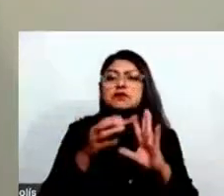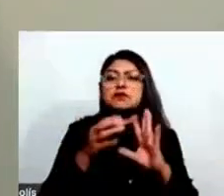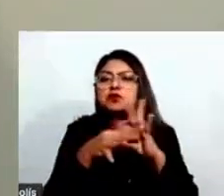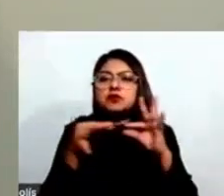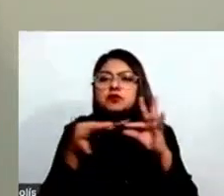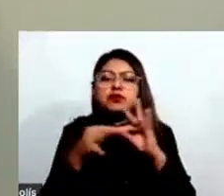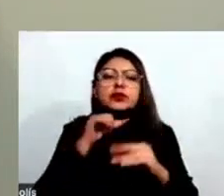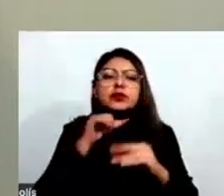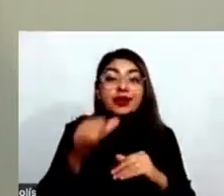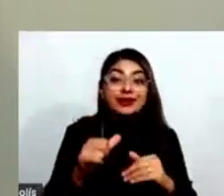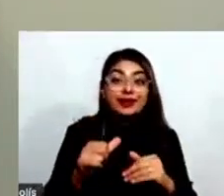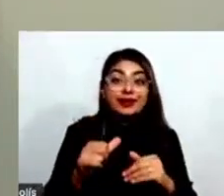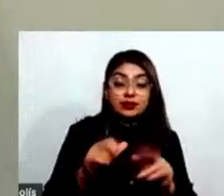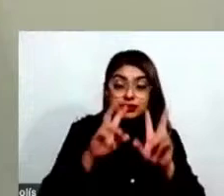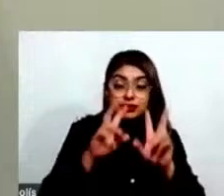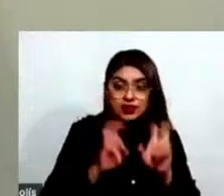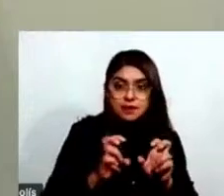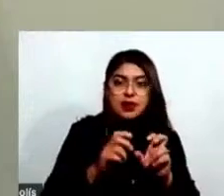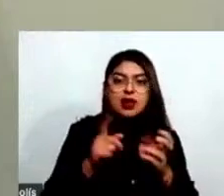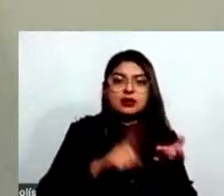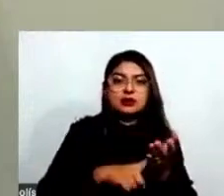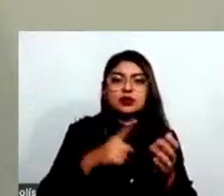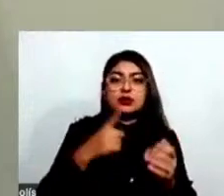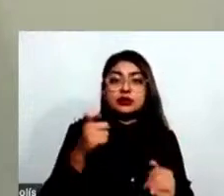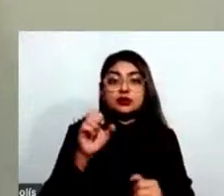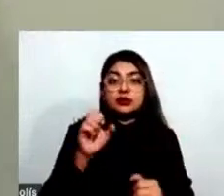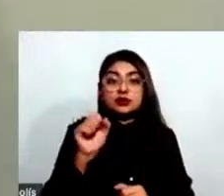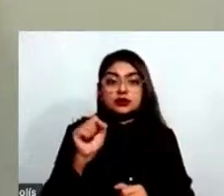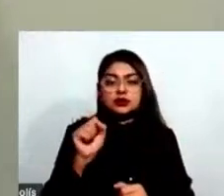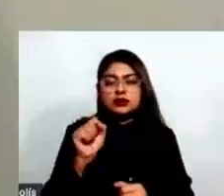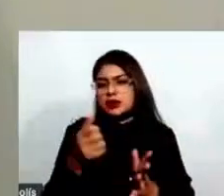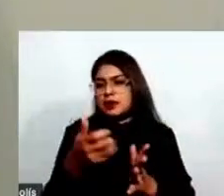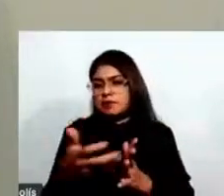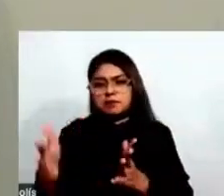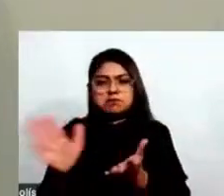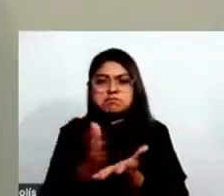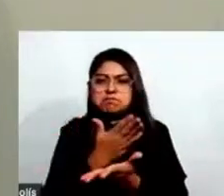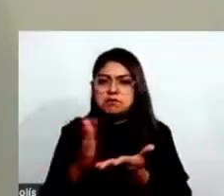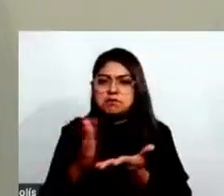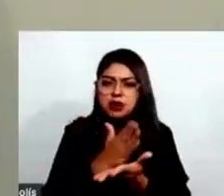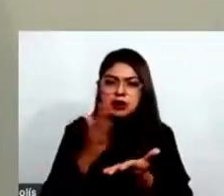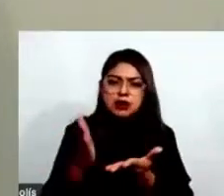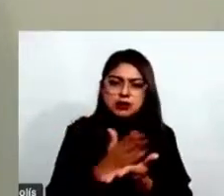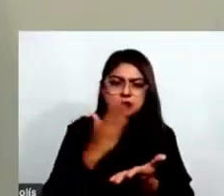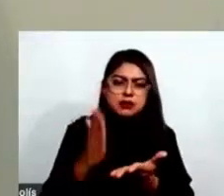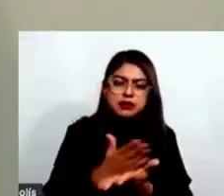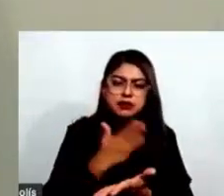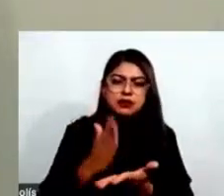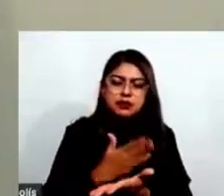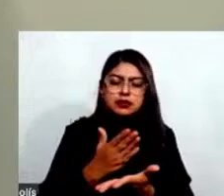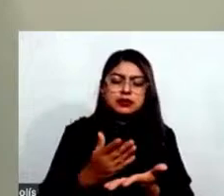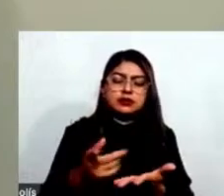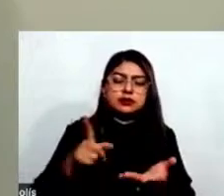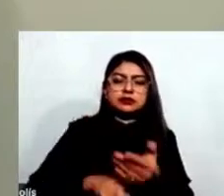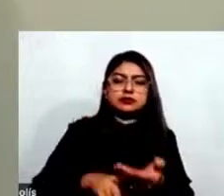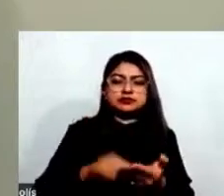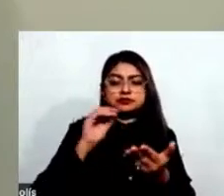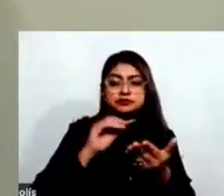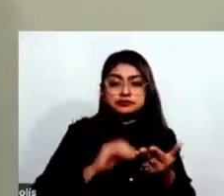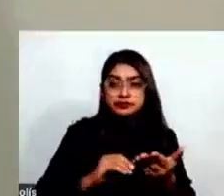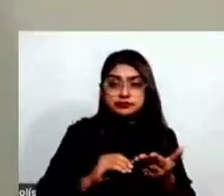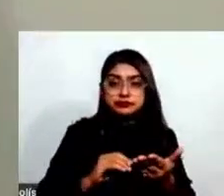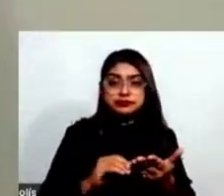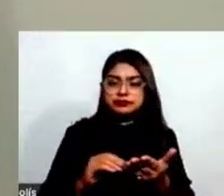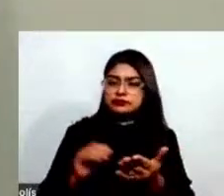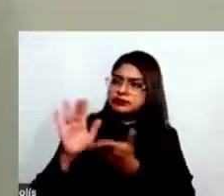sus 160 y tantas páginas, es precisamente porque en más de una ocasión en